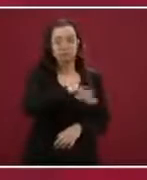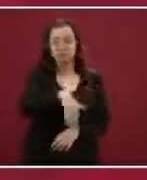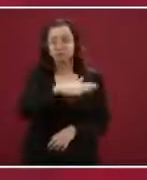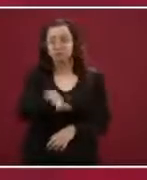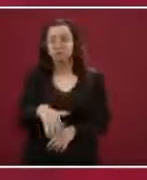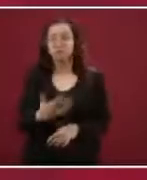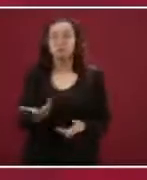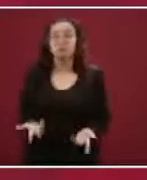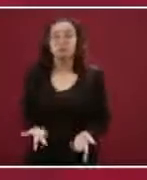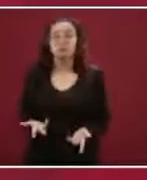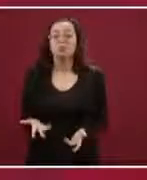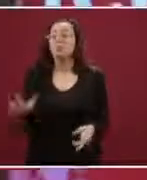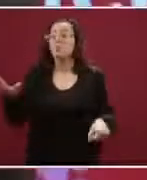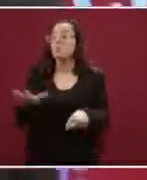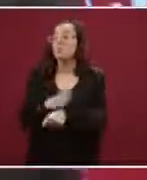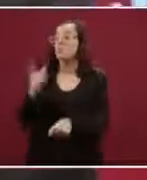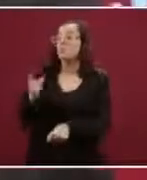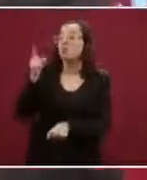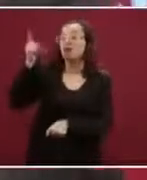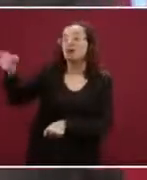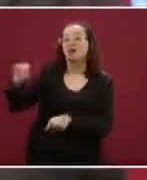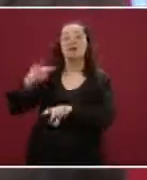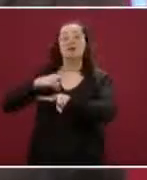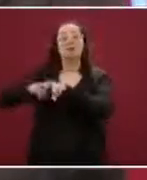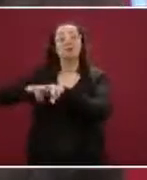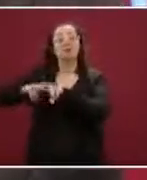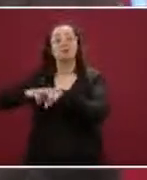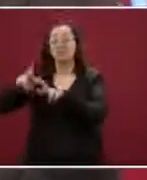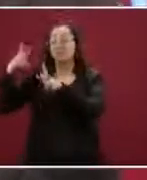porque ya están hasta comprados los trenes,